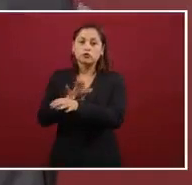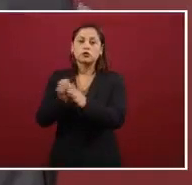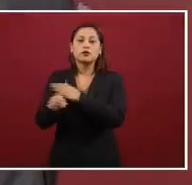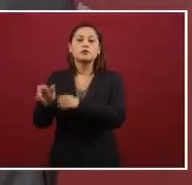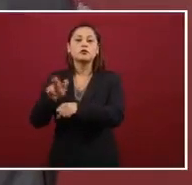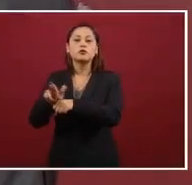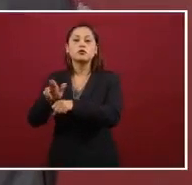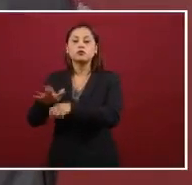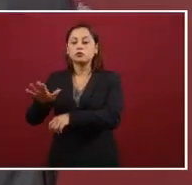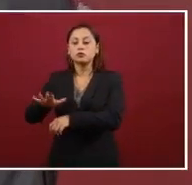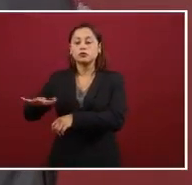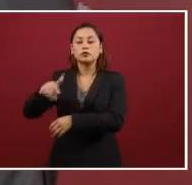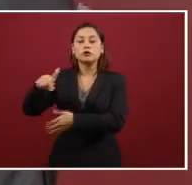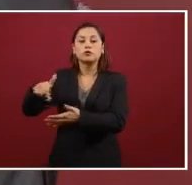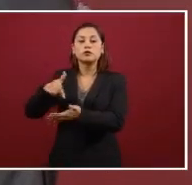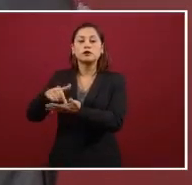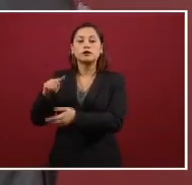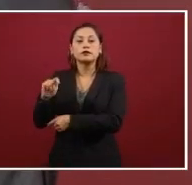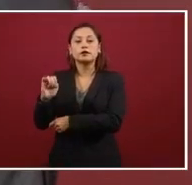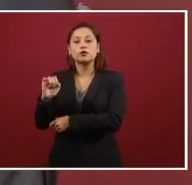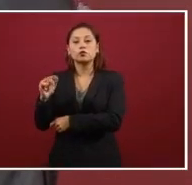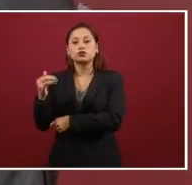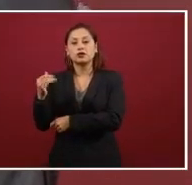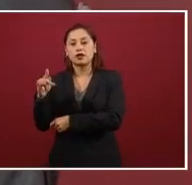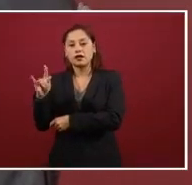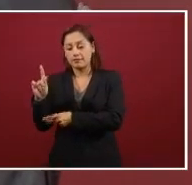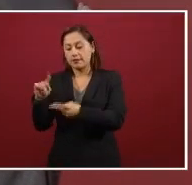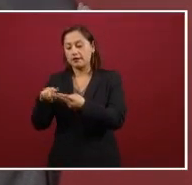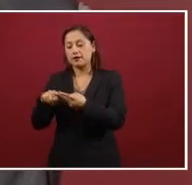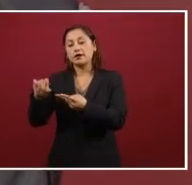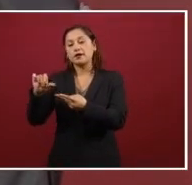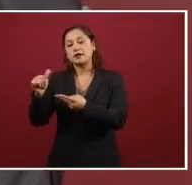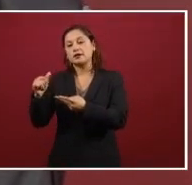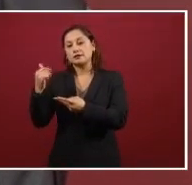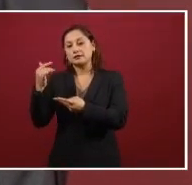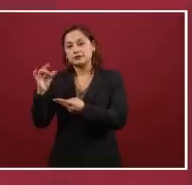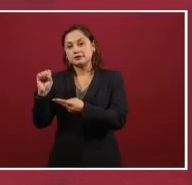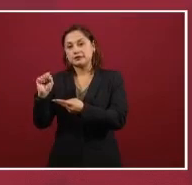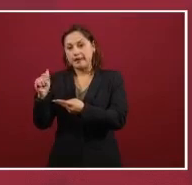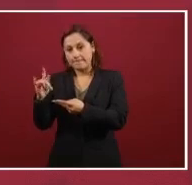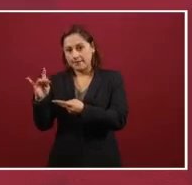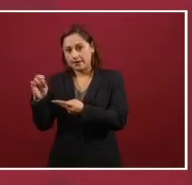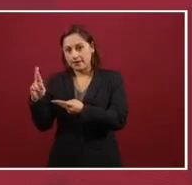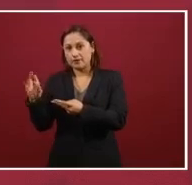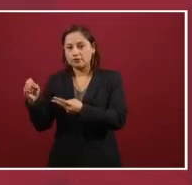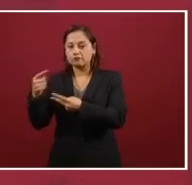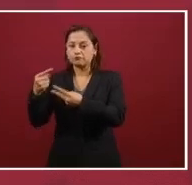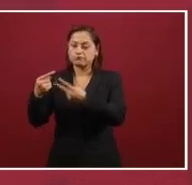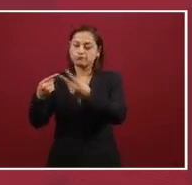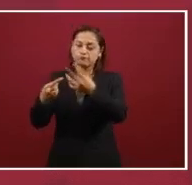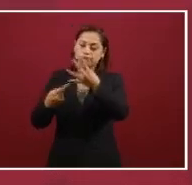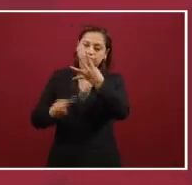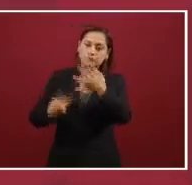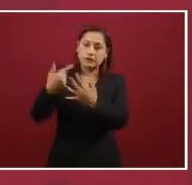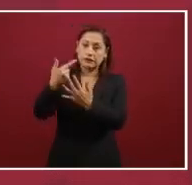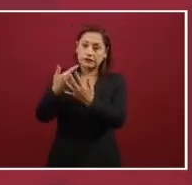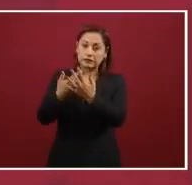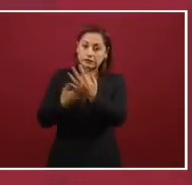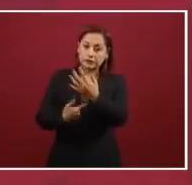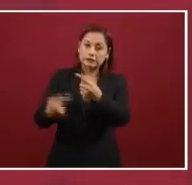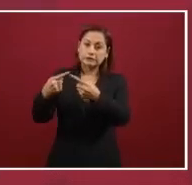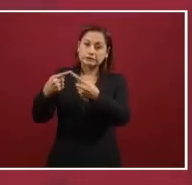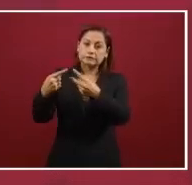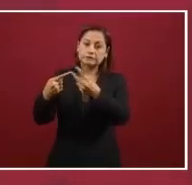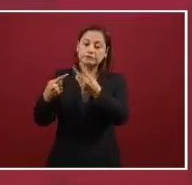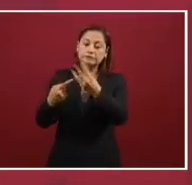es Tegucigalpa, número dos es San Pedro Sula. Entonces sabemos, ya si te vas al número 3, 4, 5, 6, 7, 8, te vas a la zona